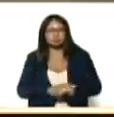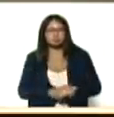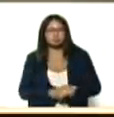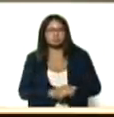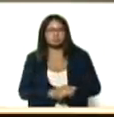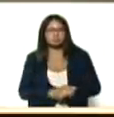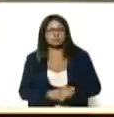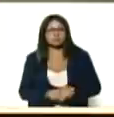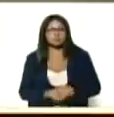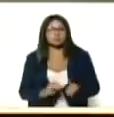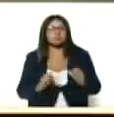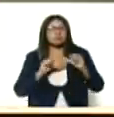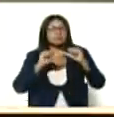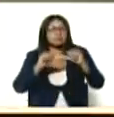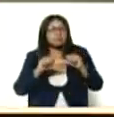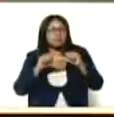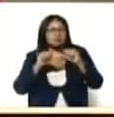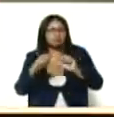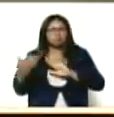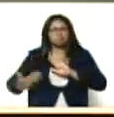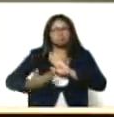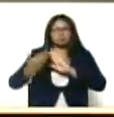las amenazas